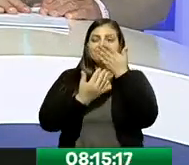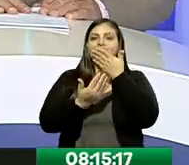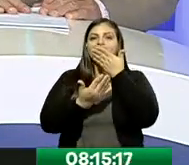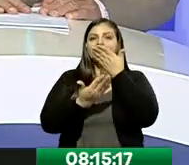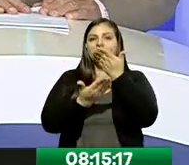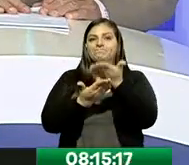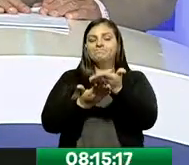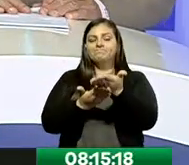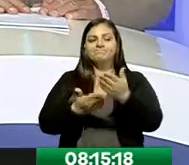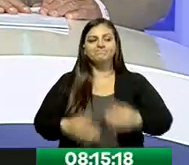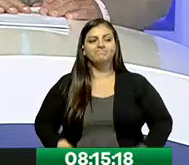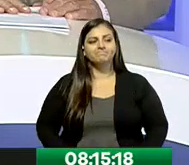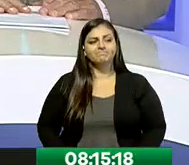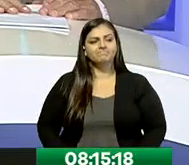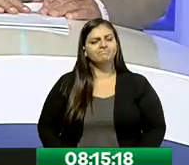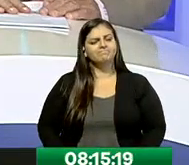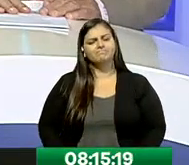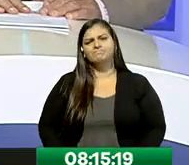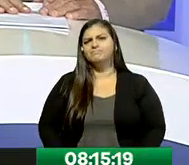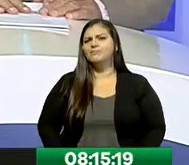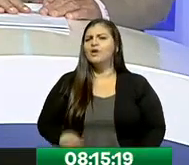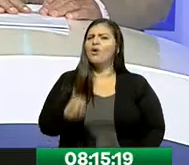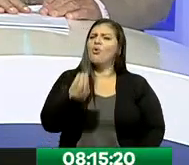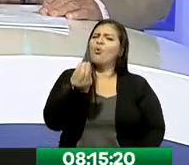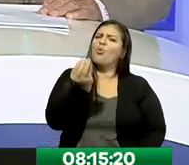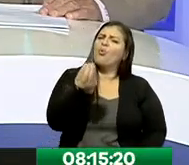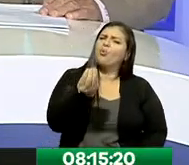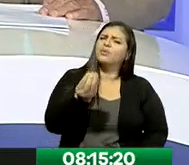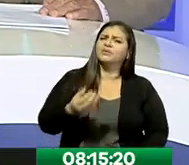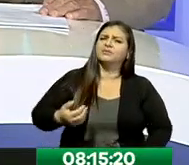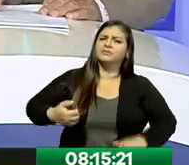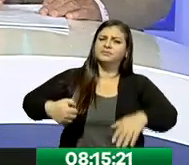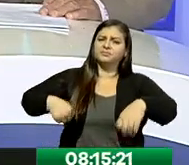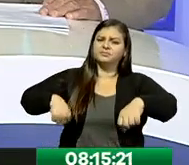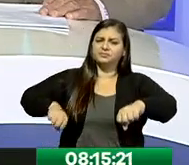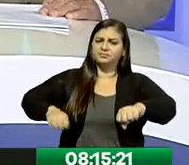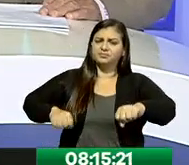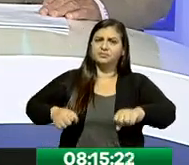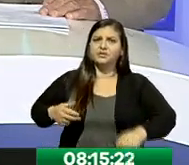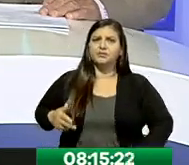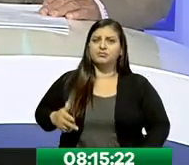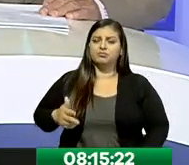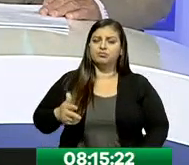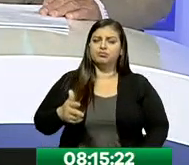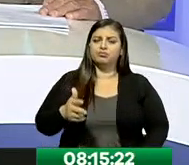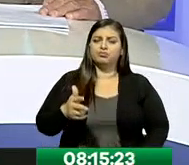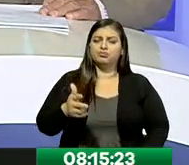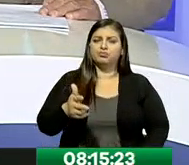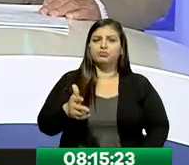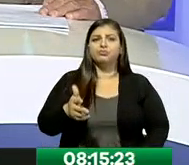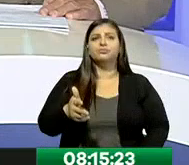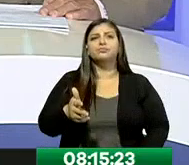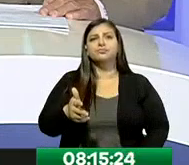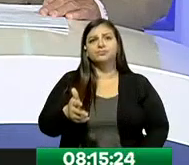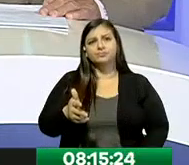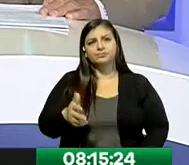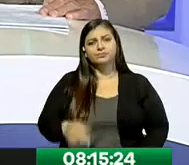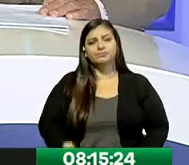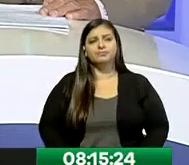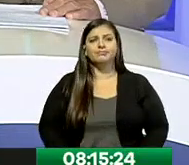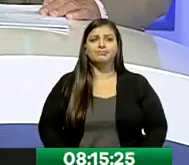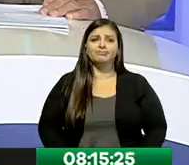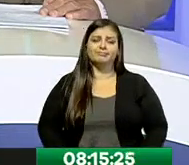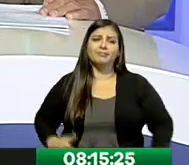y está sucediendo con mucha frecuencia. Conductores de moto, por favor, por su propia vida, por su